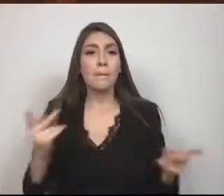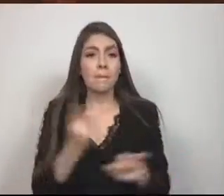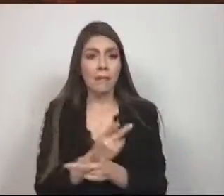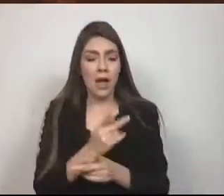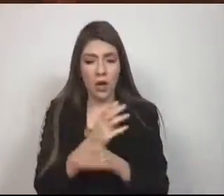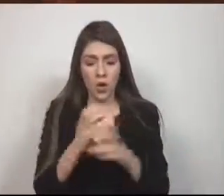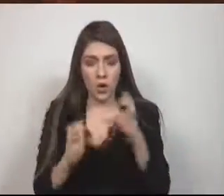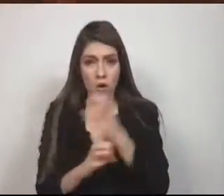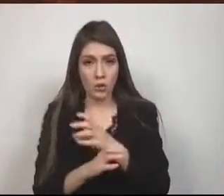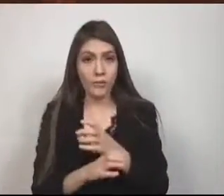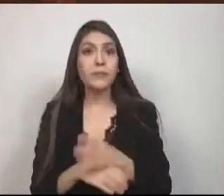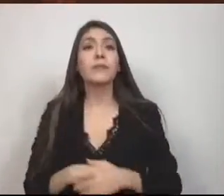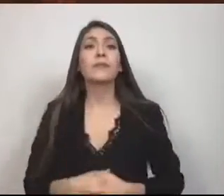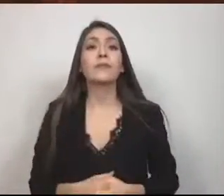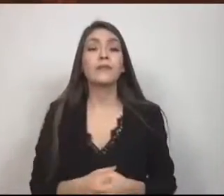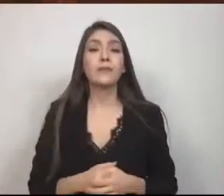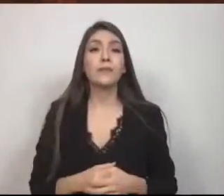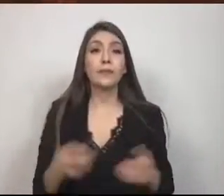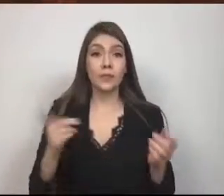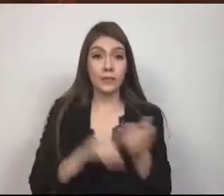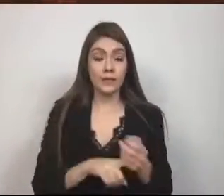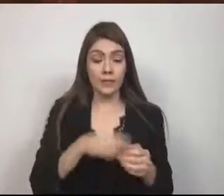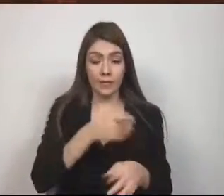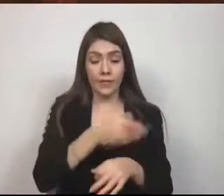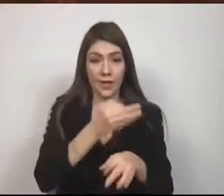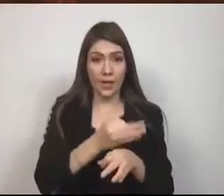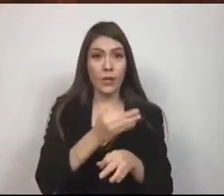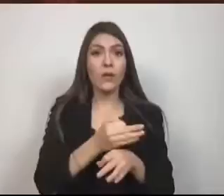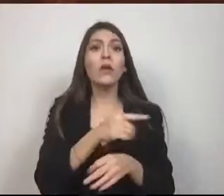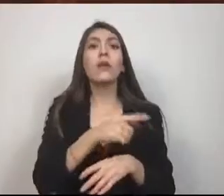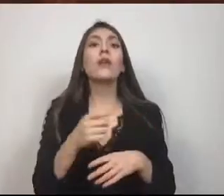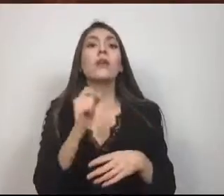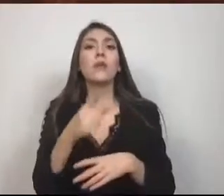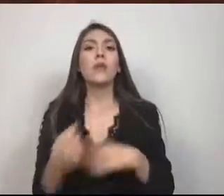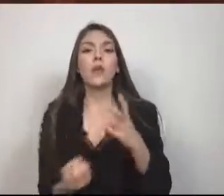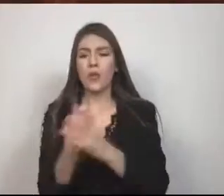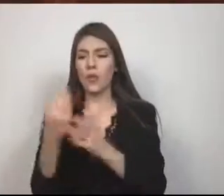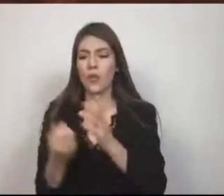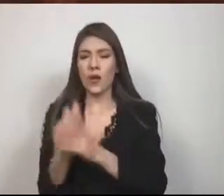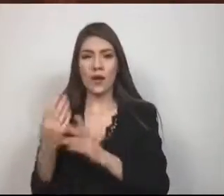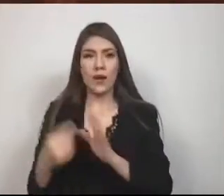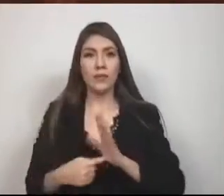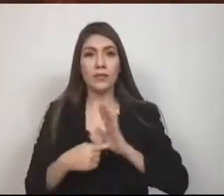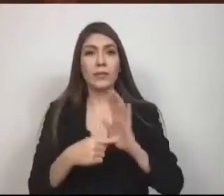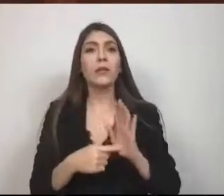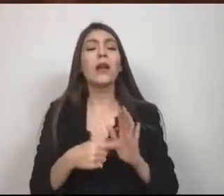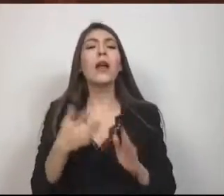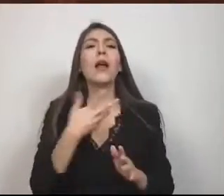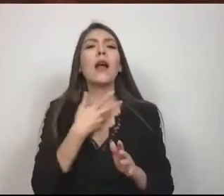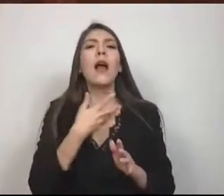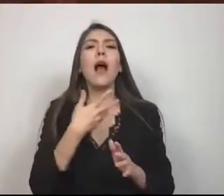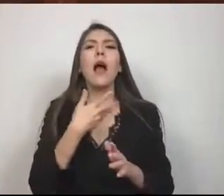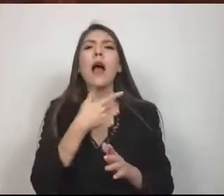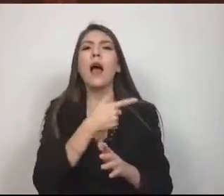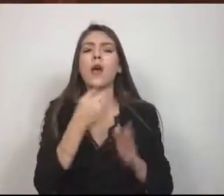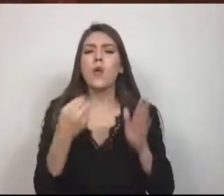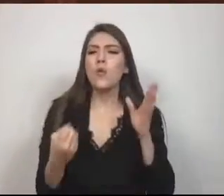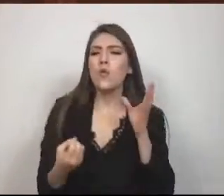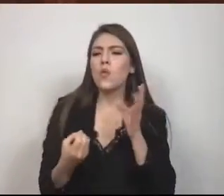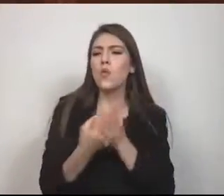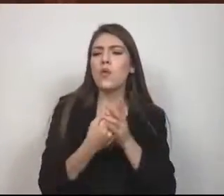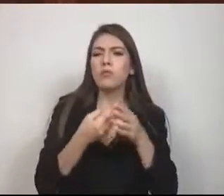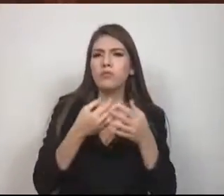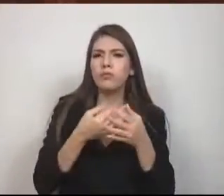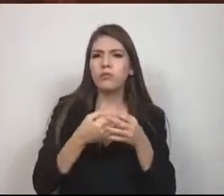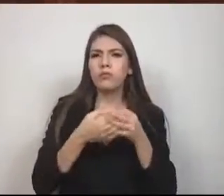punto, dentro de las principales innovaciones se encuentran una nueva clasificación de las órdenes de